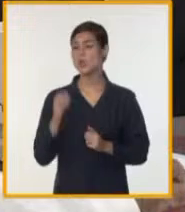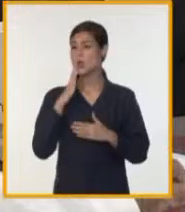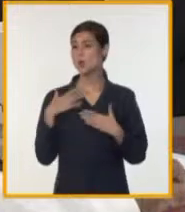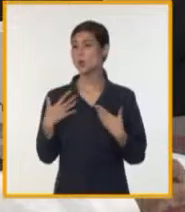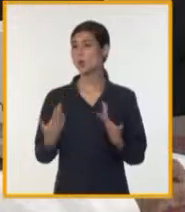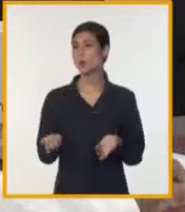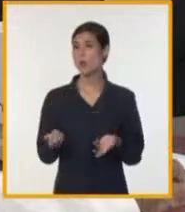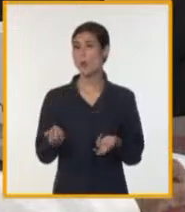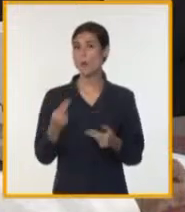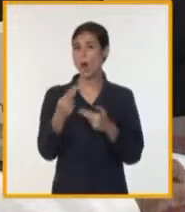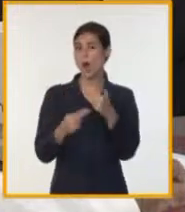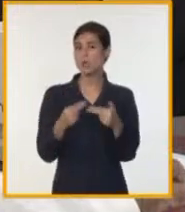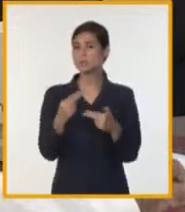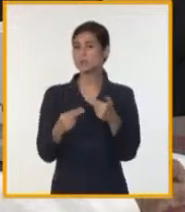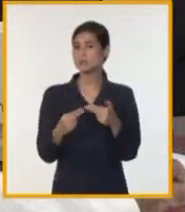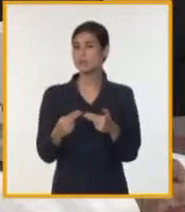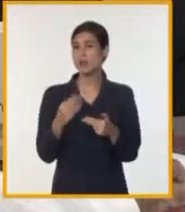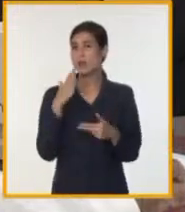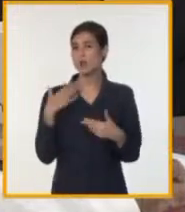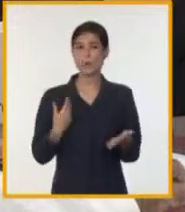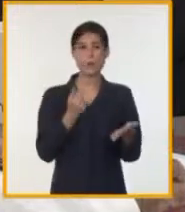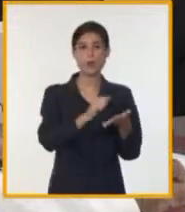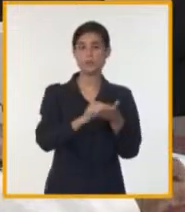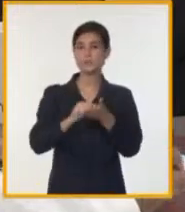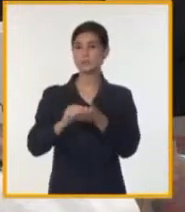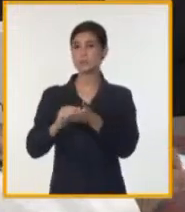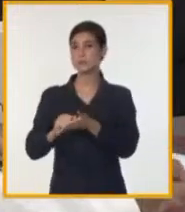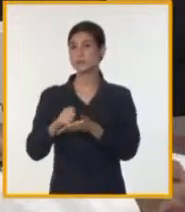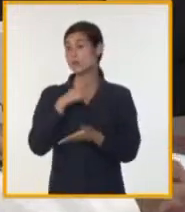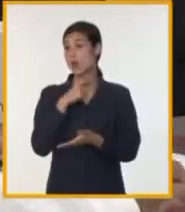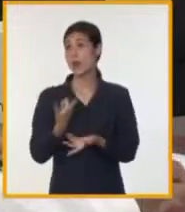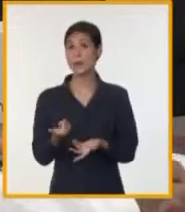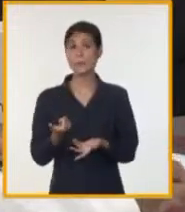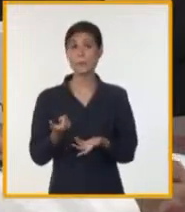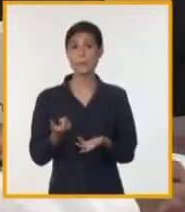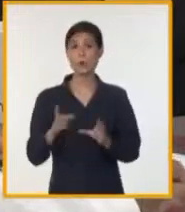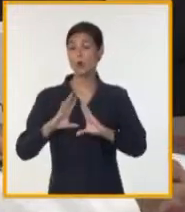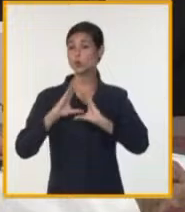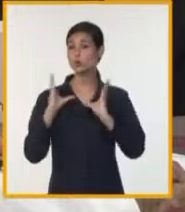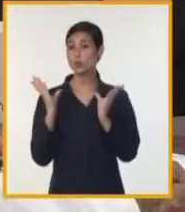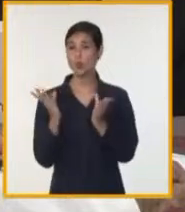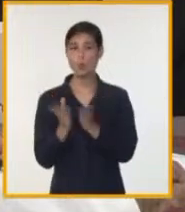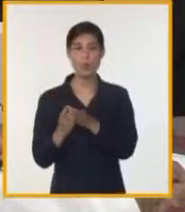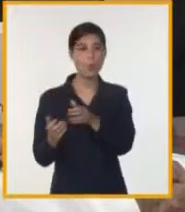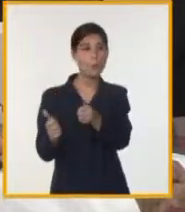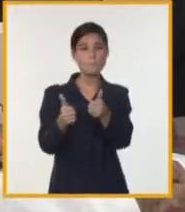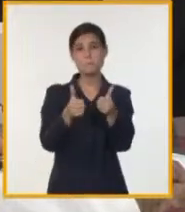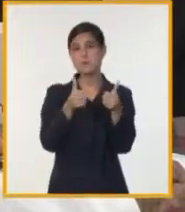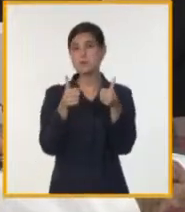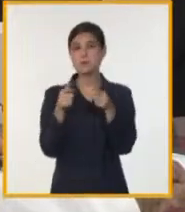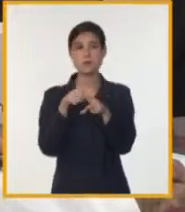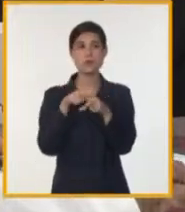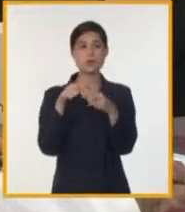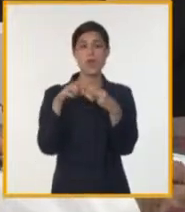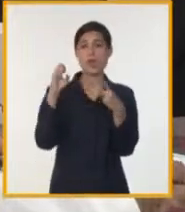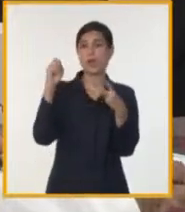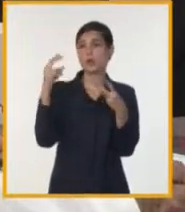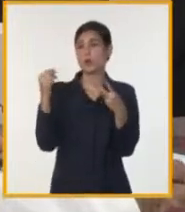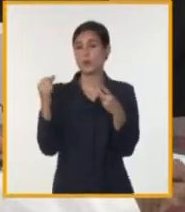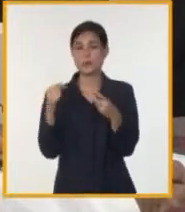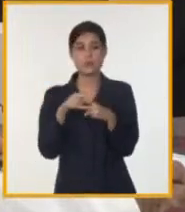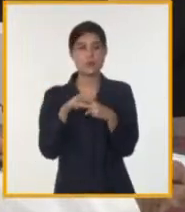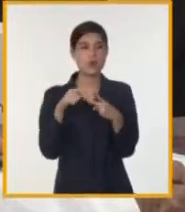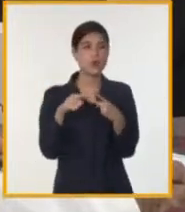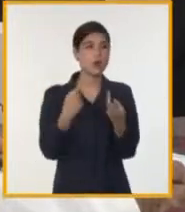podido sostener un servicio cuando no están todas las condiciones financieras, materiales, para poder enfrentar los desafíos como